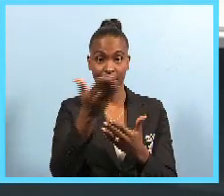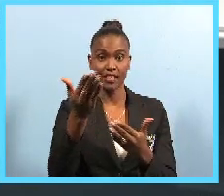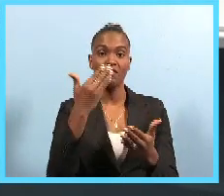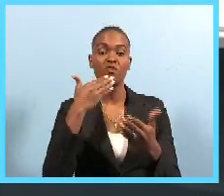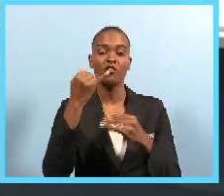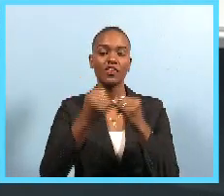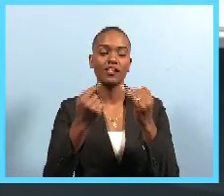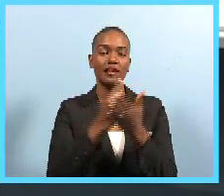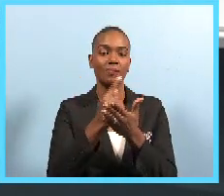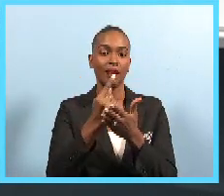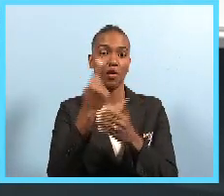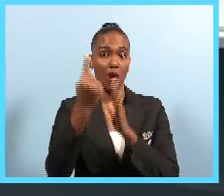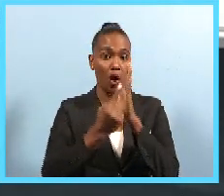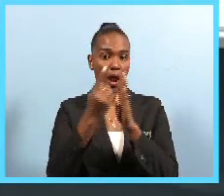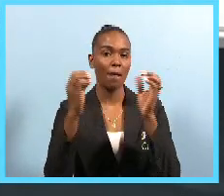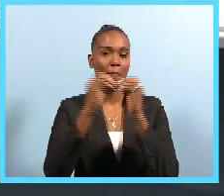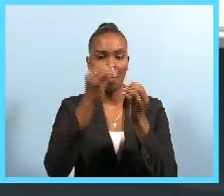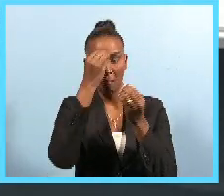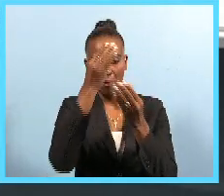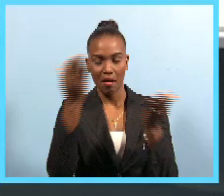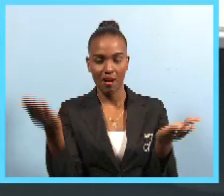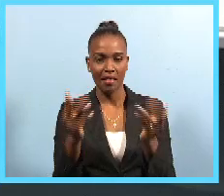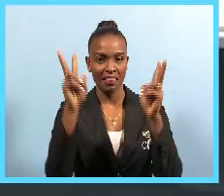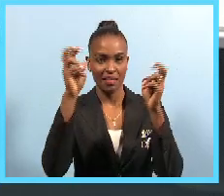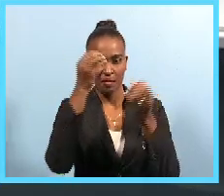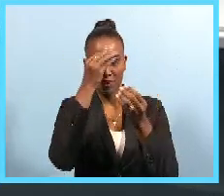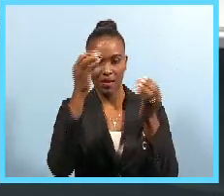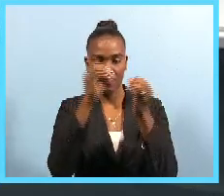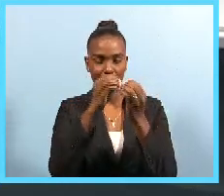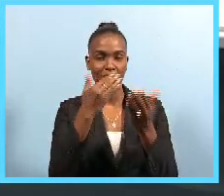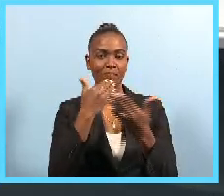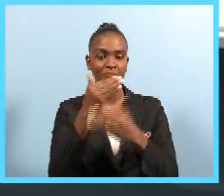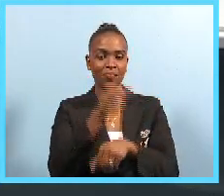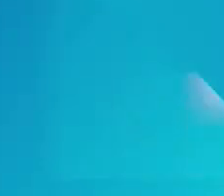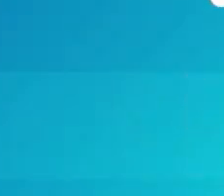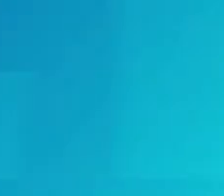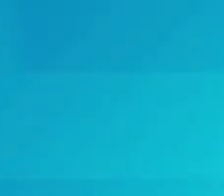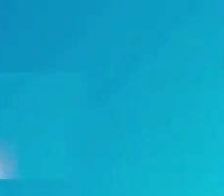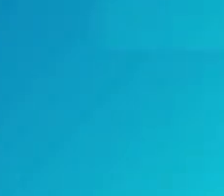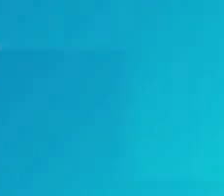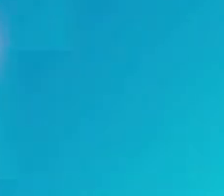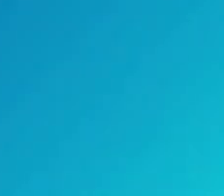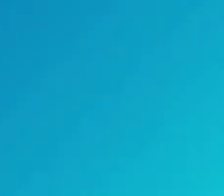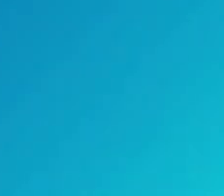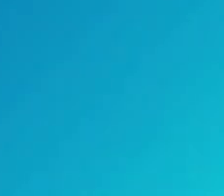4 Conecta, en una hora volvemos por acá para actualizarles en materia informativa. Hasta entonces.